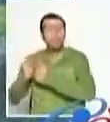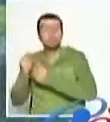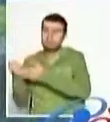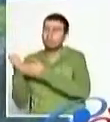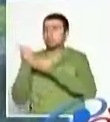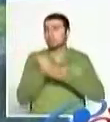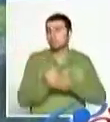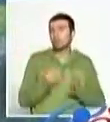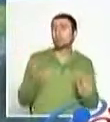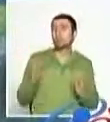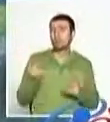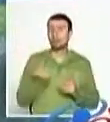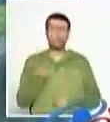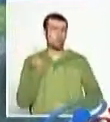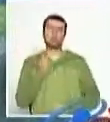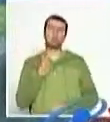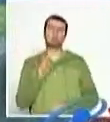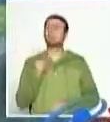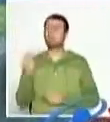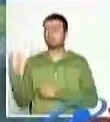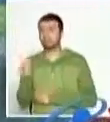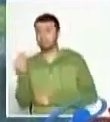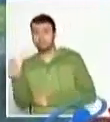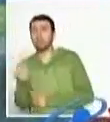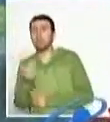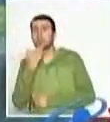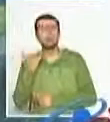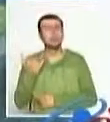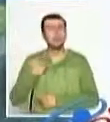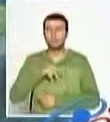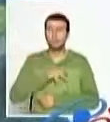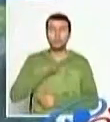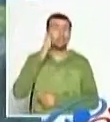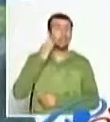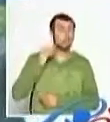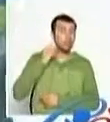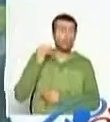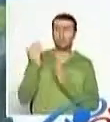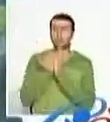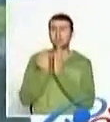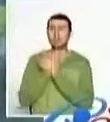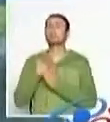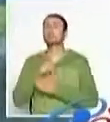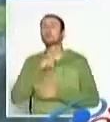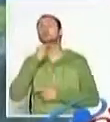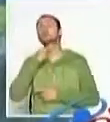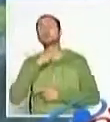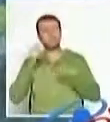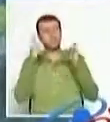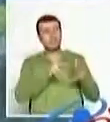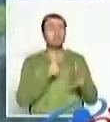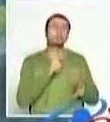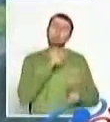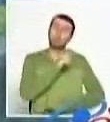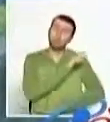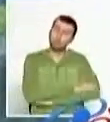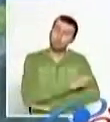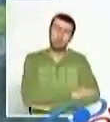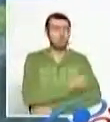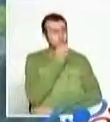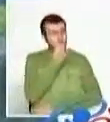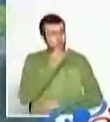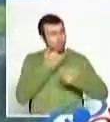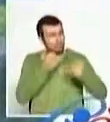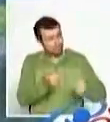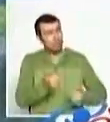le enseñamos también, como somos expertos en educación, pues nos gusta enseñar. Enseñamos estilos de vida saludables, enseñamos hábitos